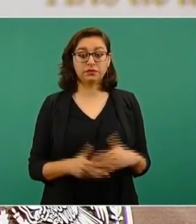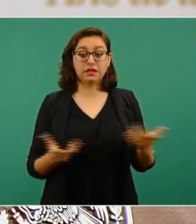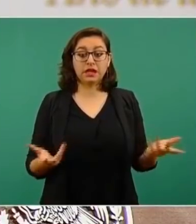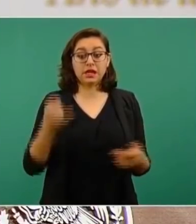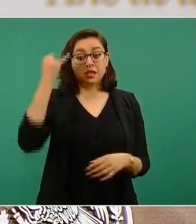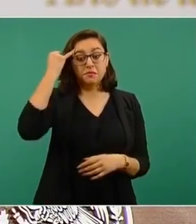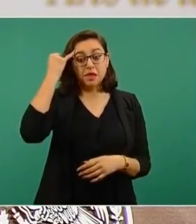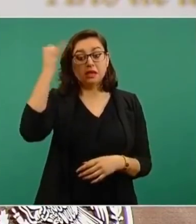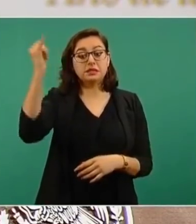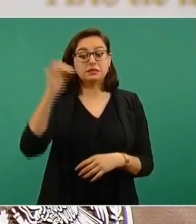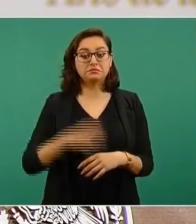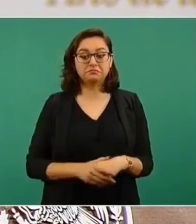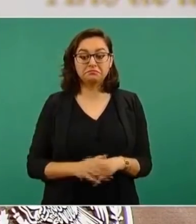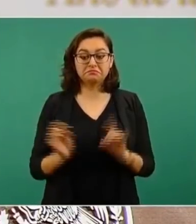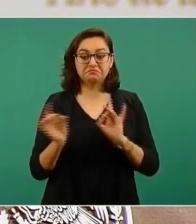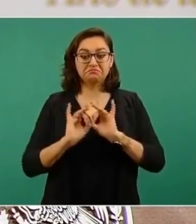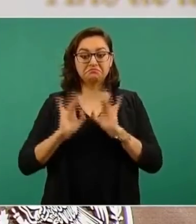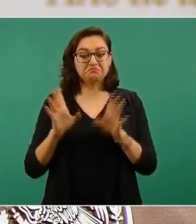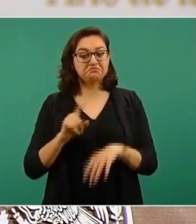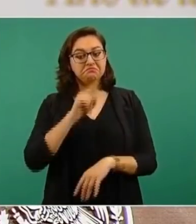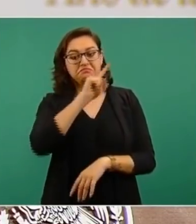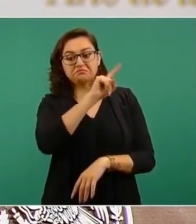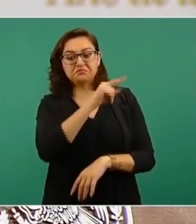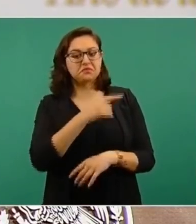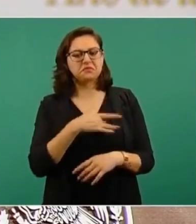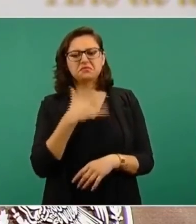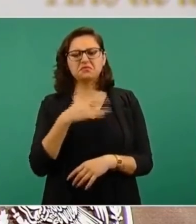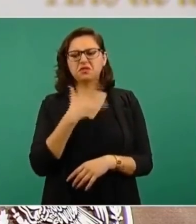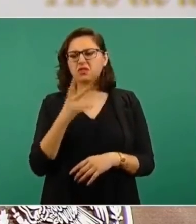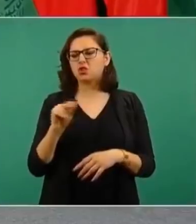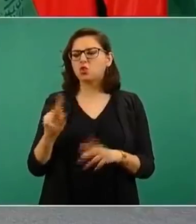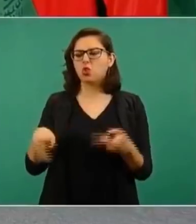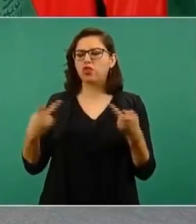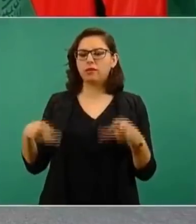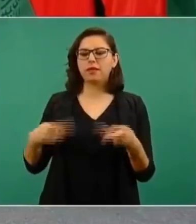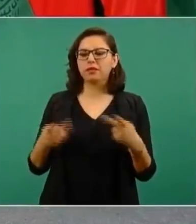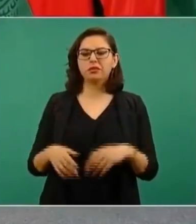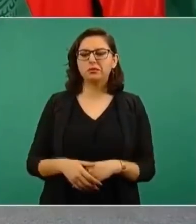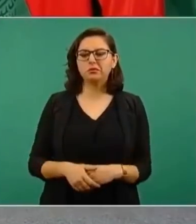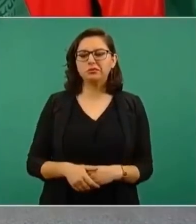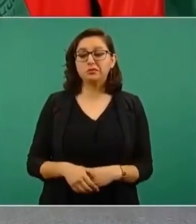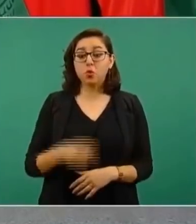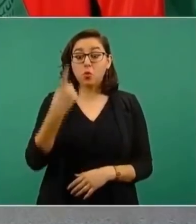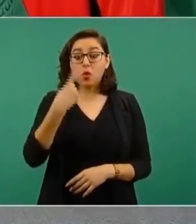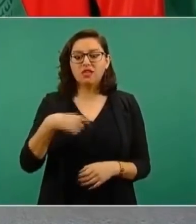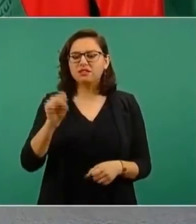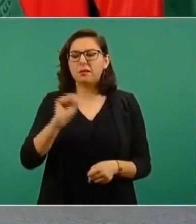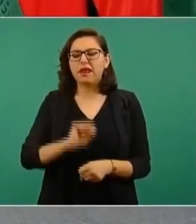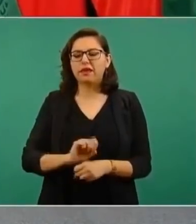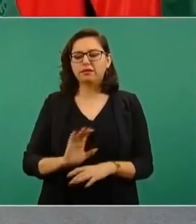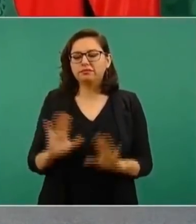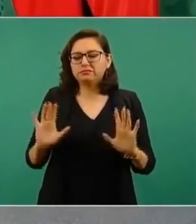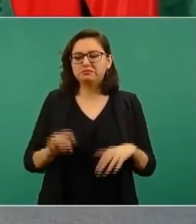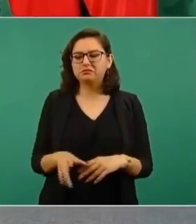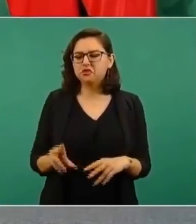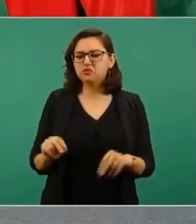si nos dejan de abastecer una semana de gasolinas.